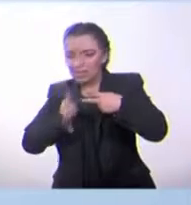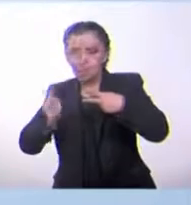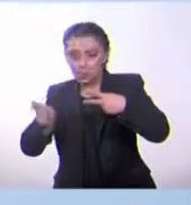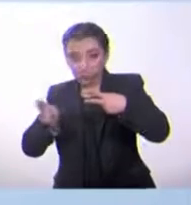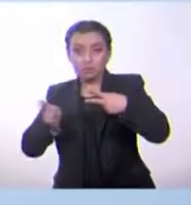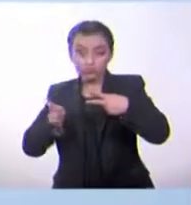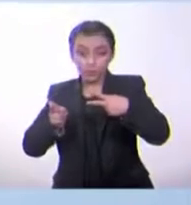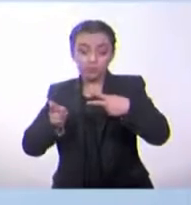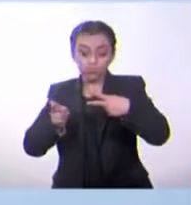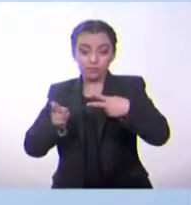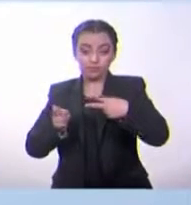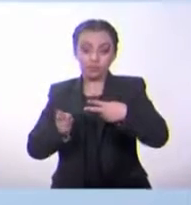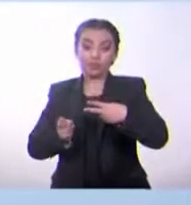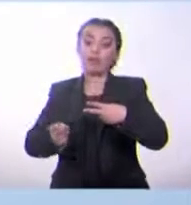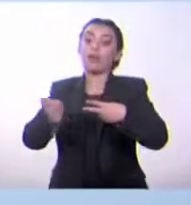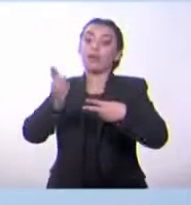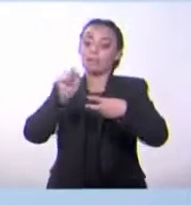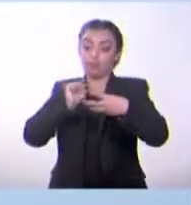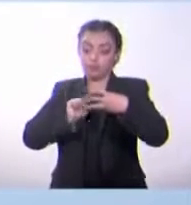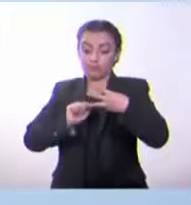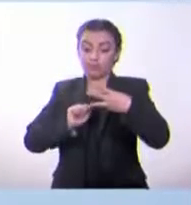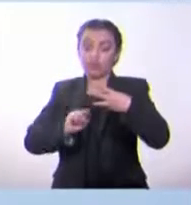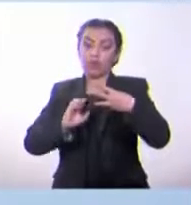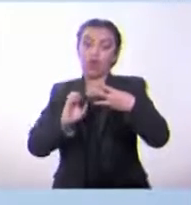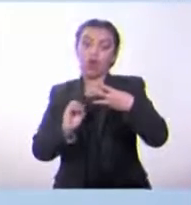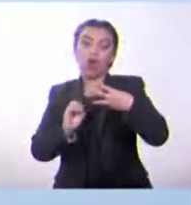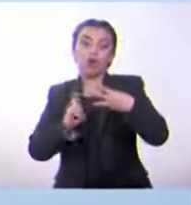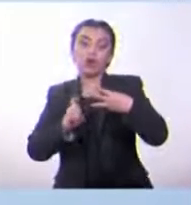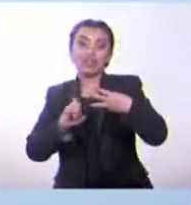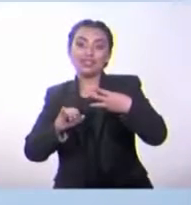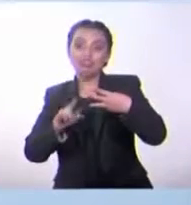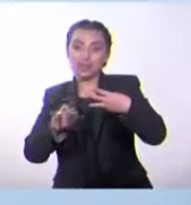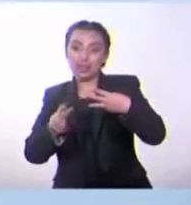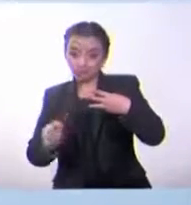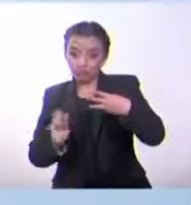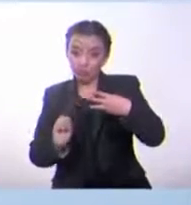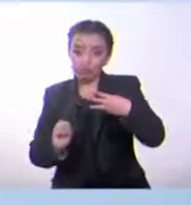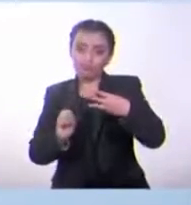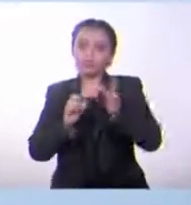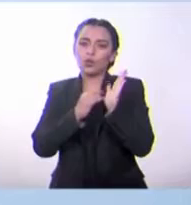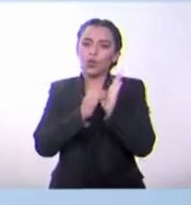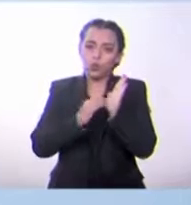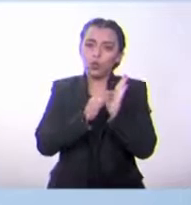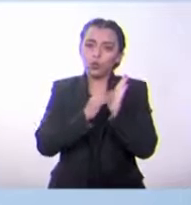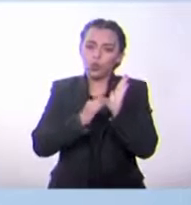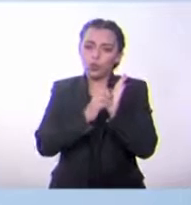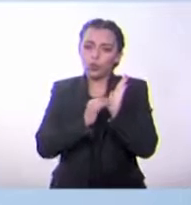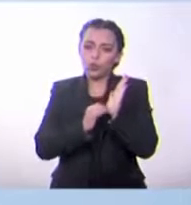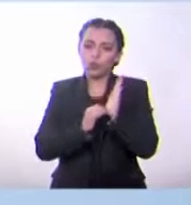Y en el caso del oxígeno, multiplicamos los